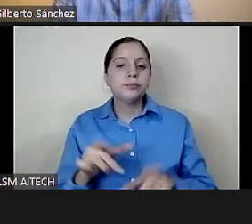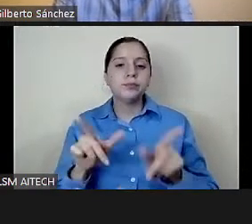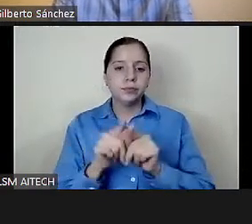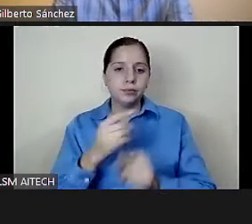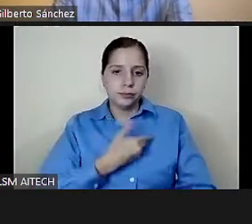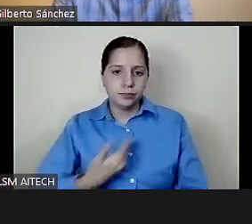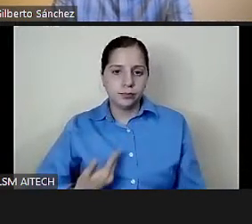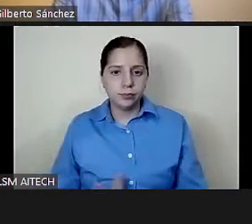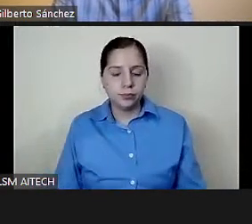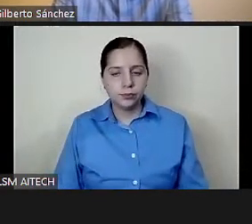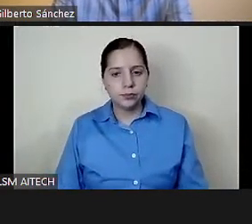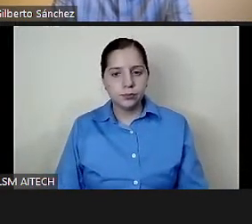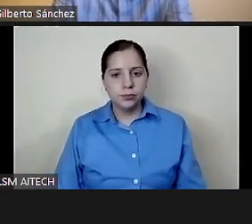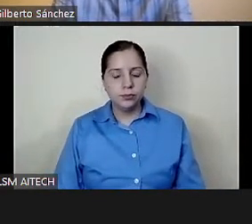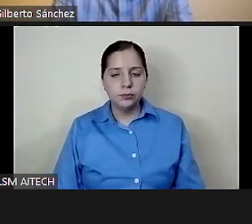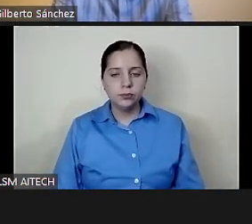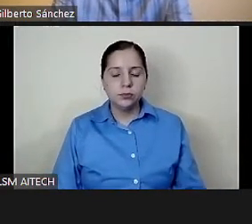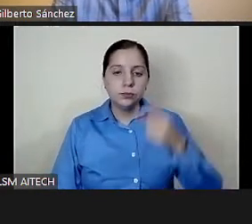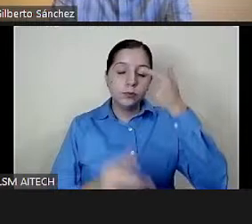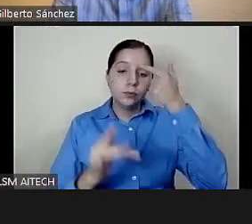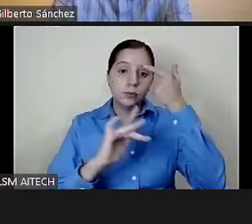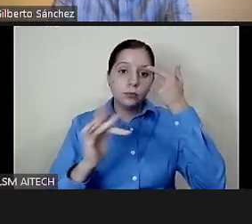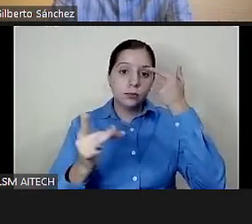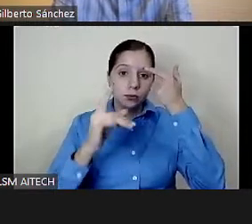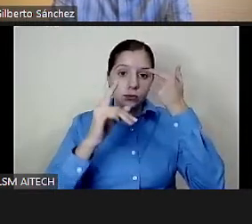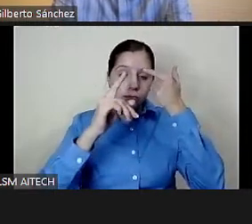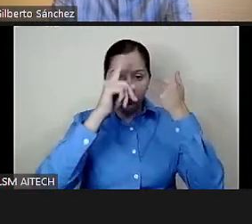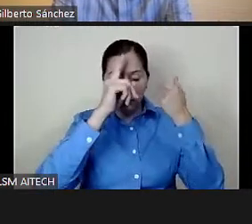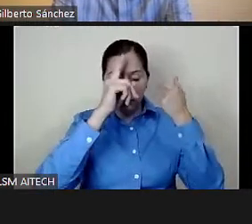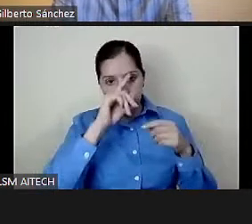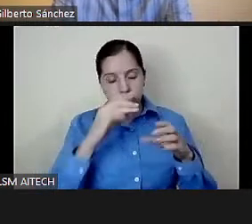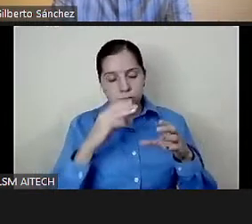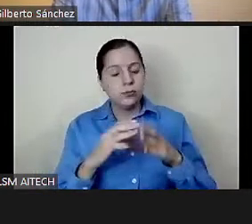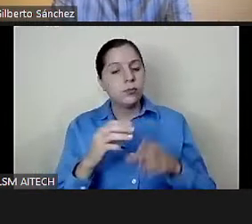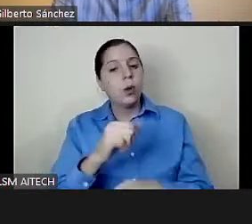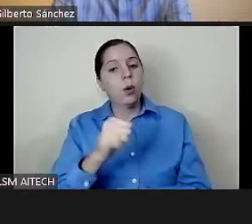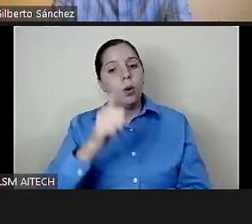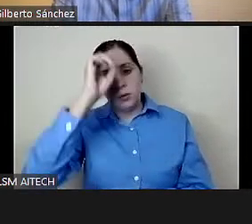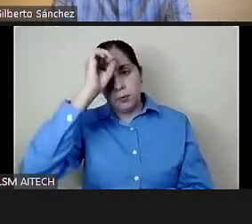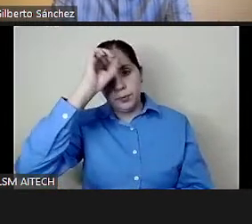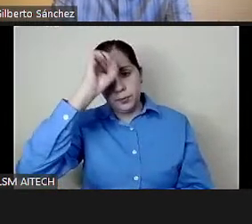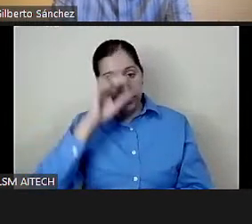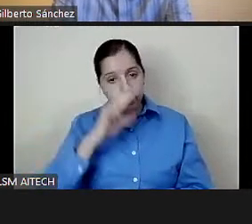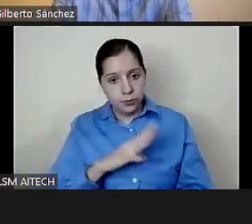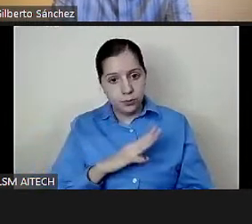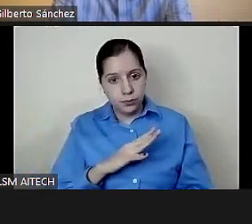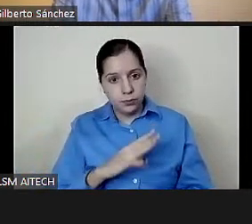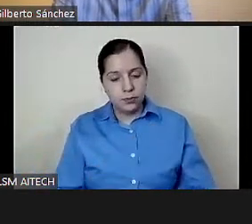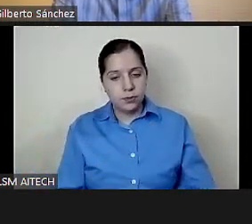presidenta? Gracias, consejera. ¿Alguien más que desea hacer uso de la voz?